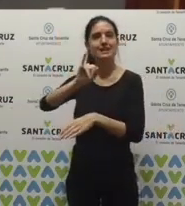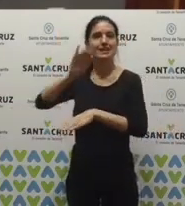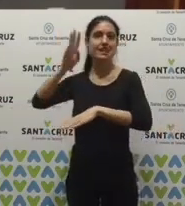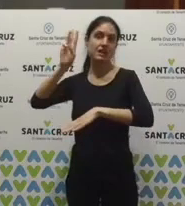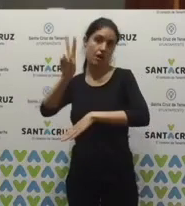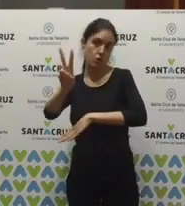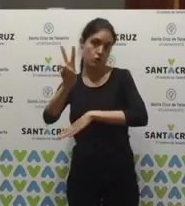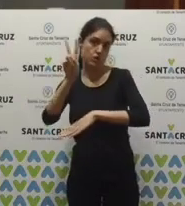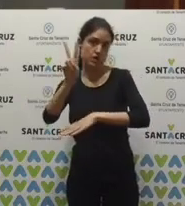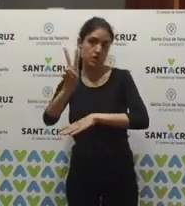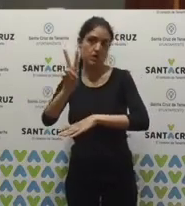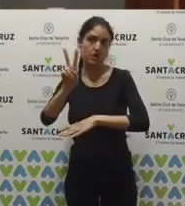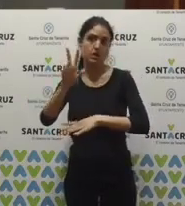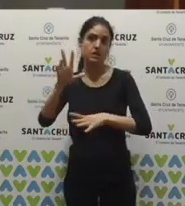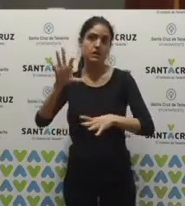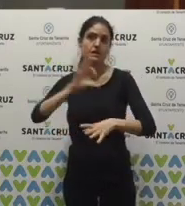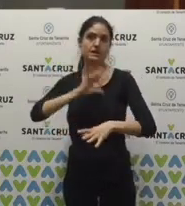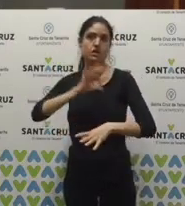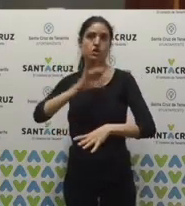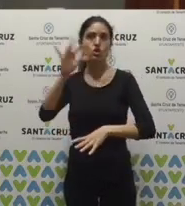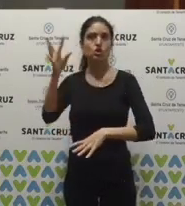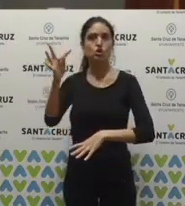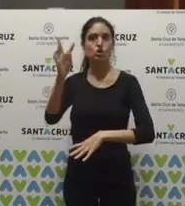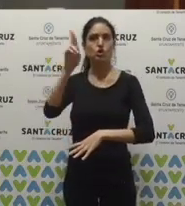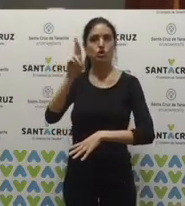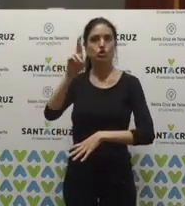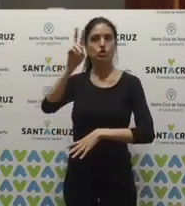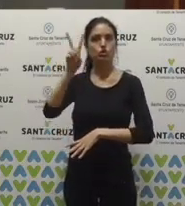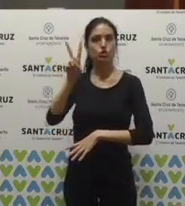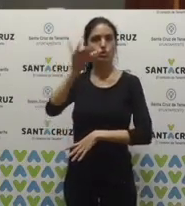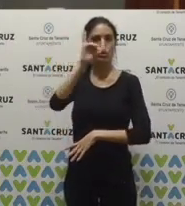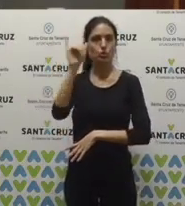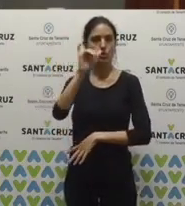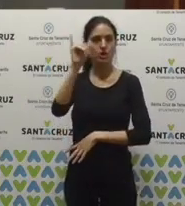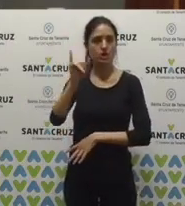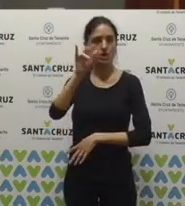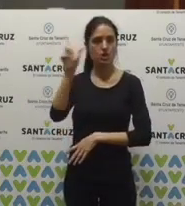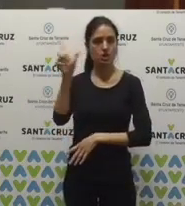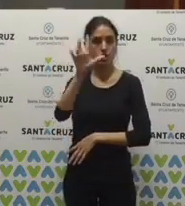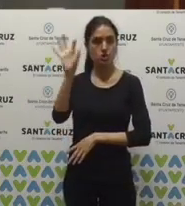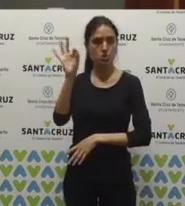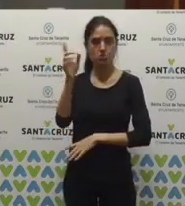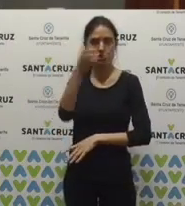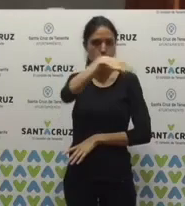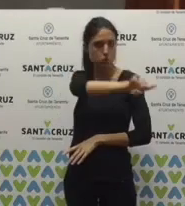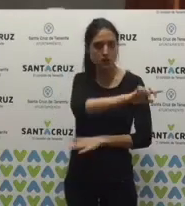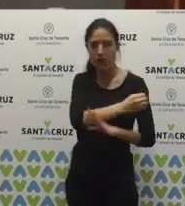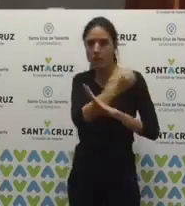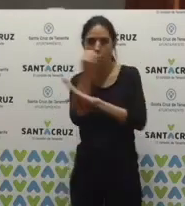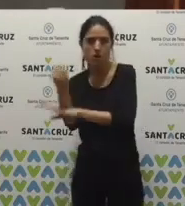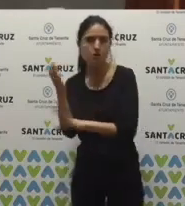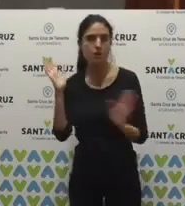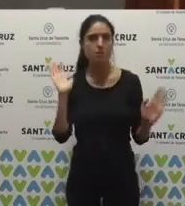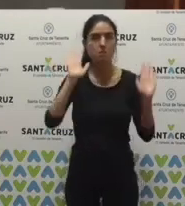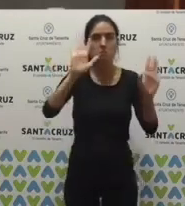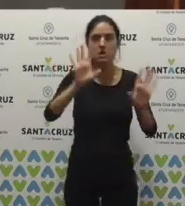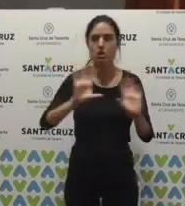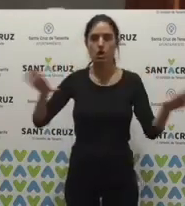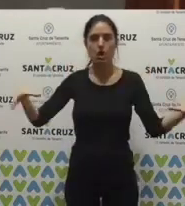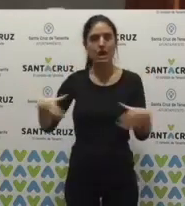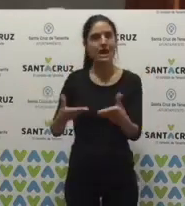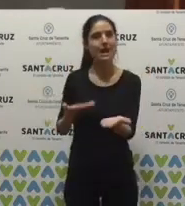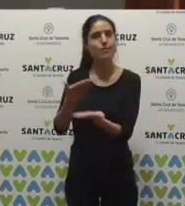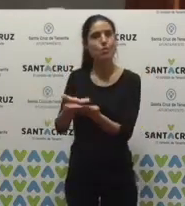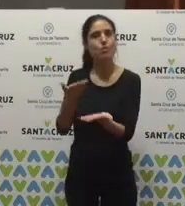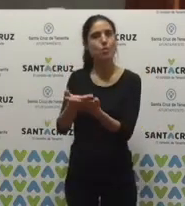de gobierno se apoyaron y además estamos hablando de algo que tampoco es la propuesta del grupo populares es